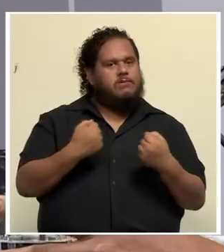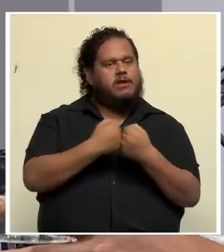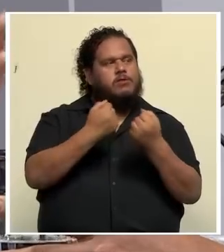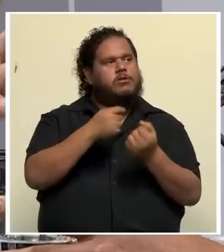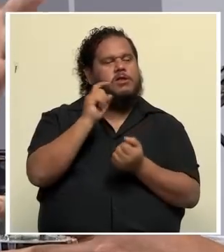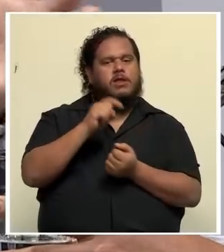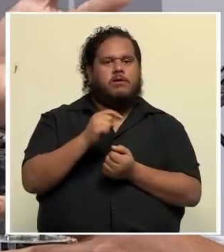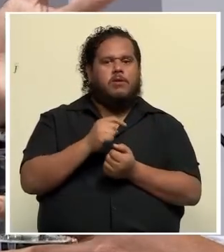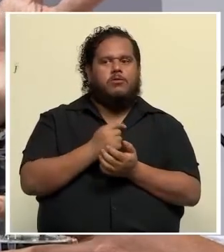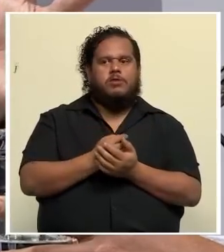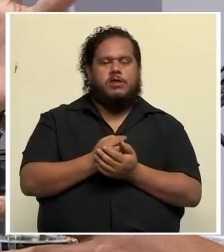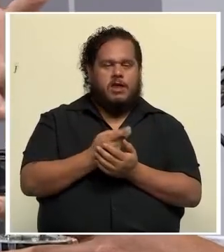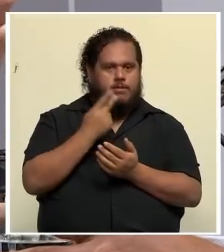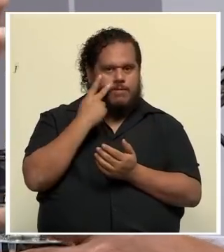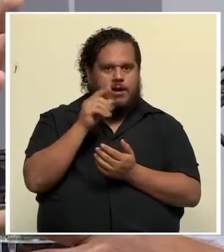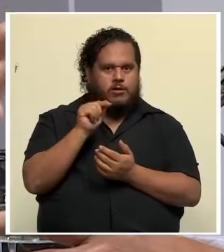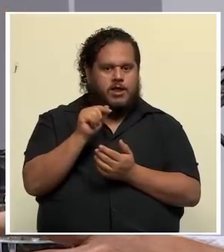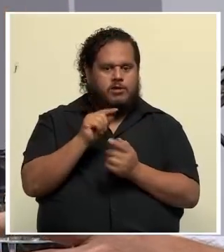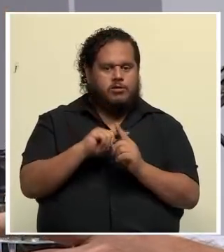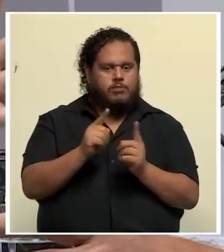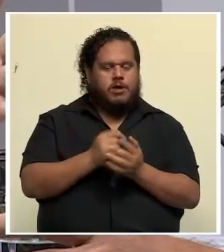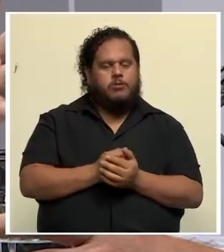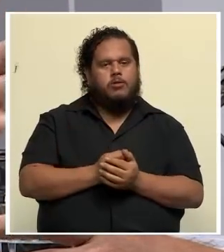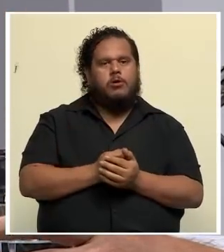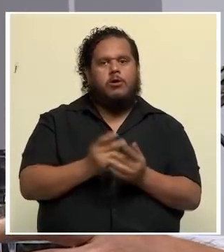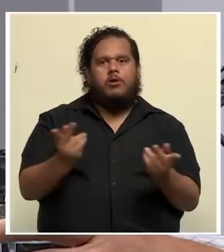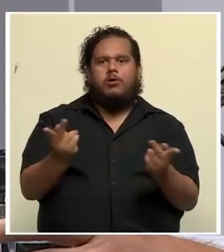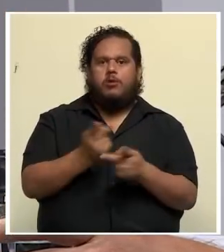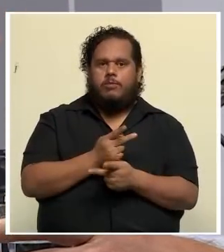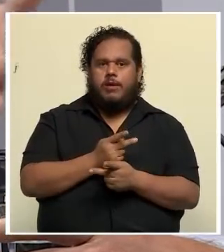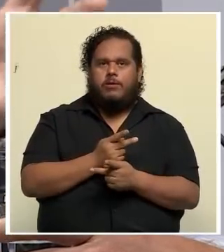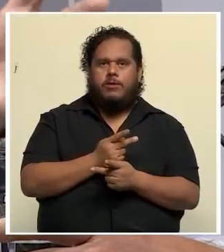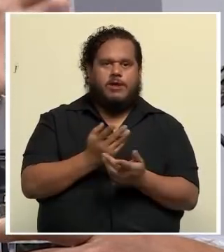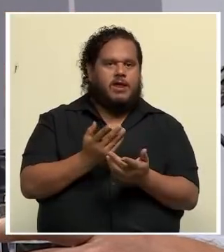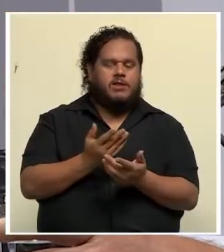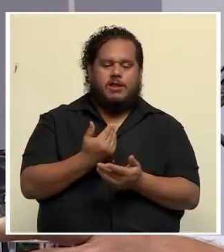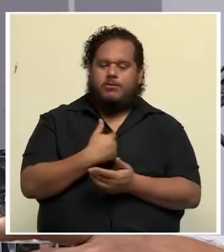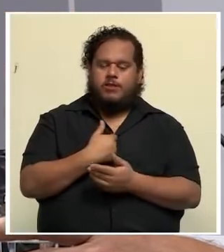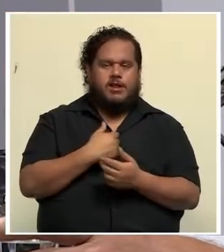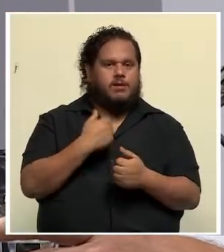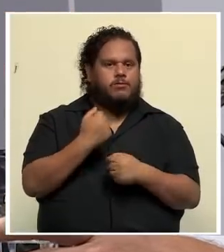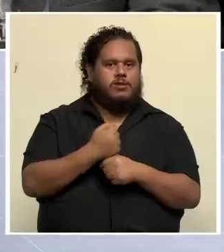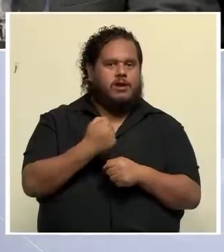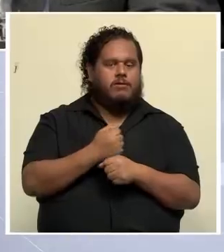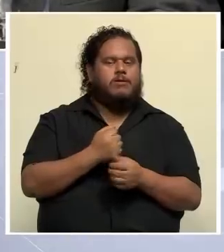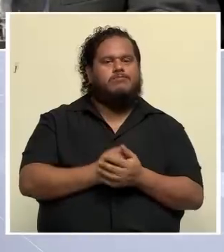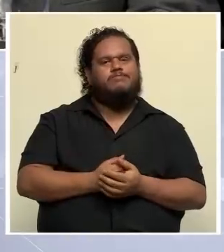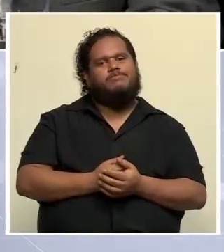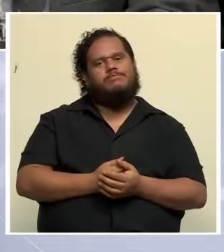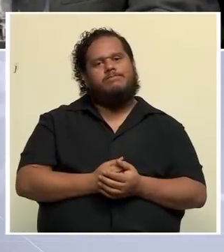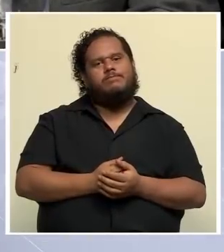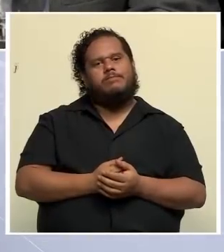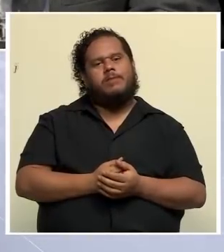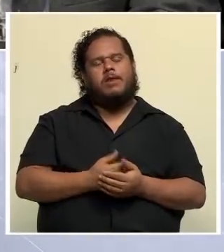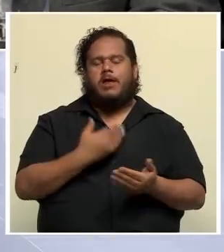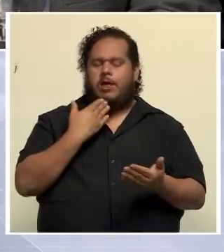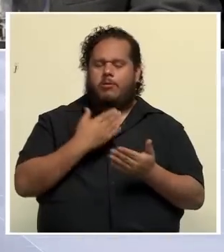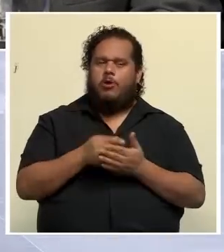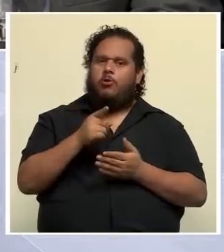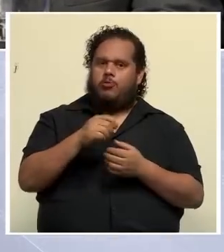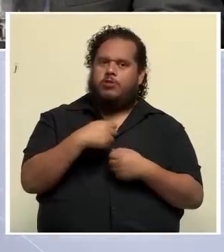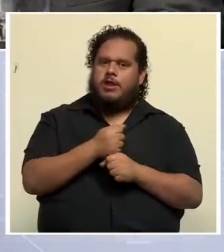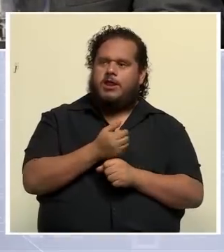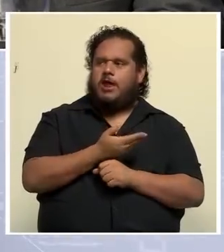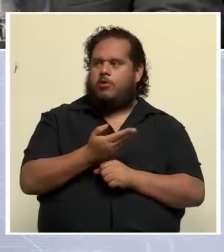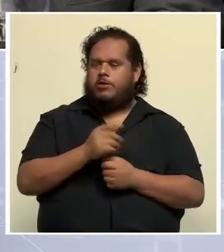que sobreponernos a ellos, pero lo peor es estar sin trabajo. Muy bien, don José María. ¿Haría usted cosas diferentes